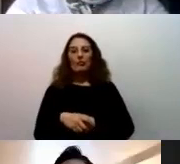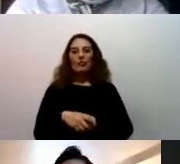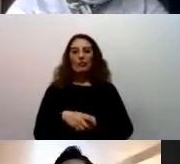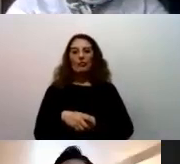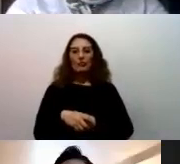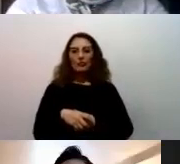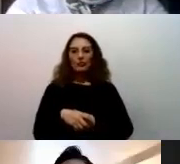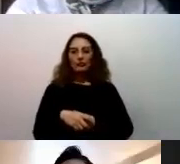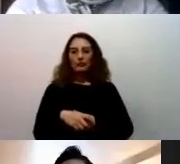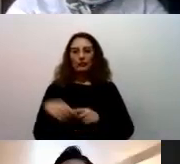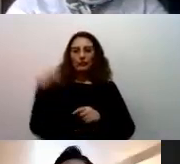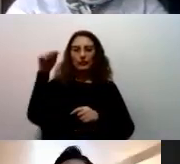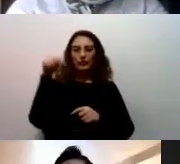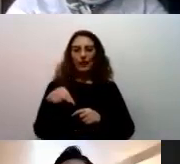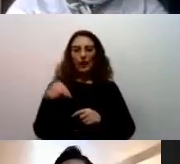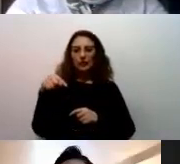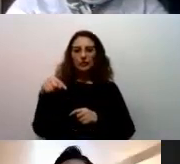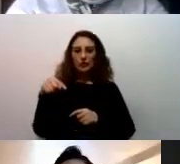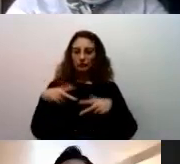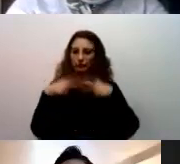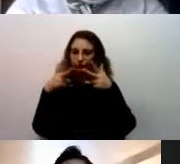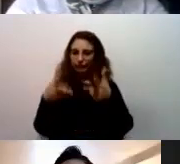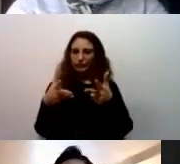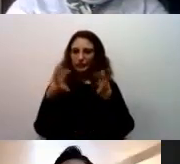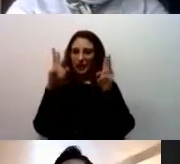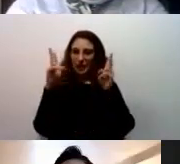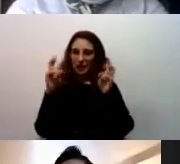Vamos ahora a desarrollar el tema de